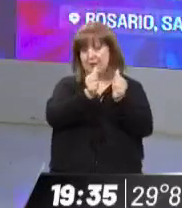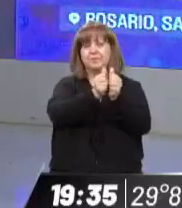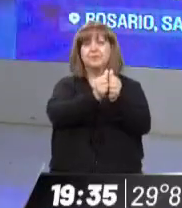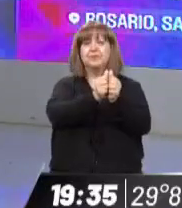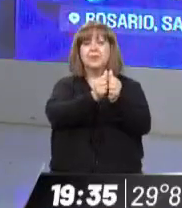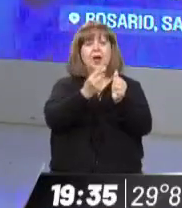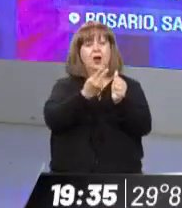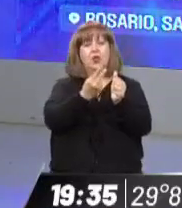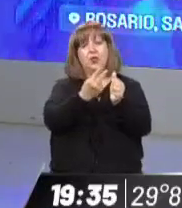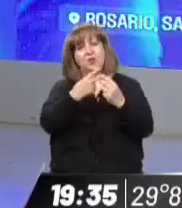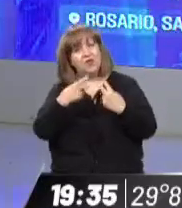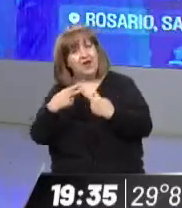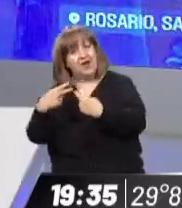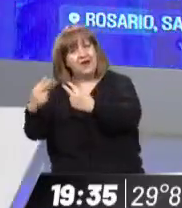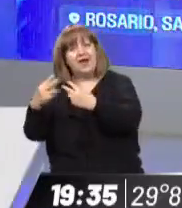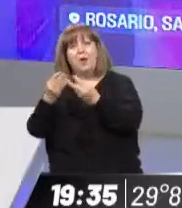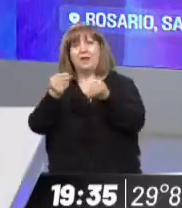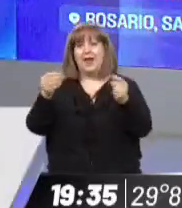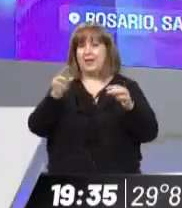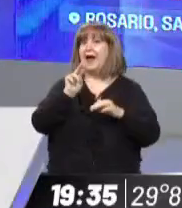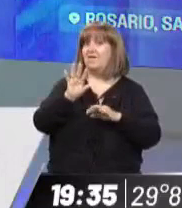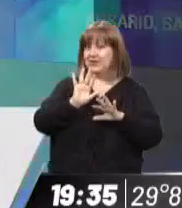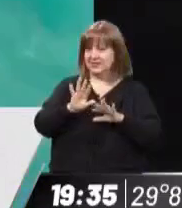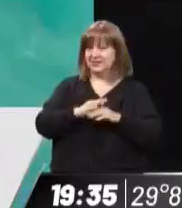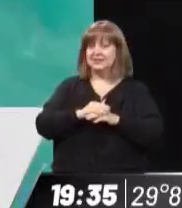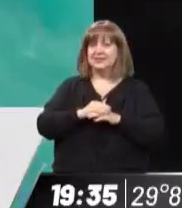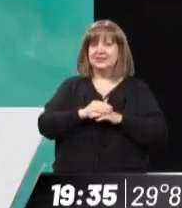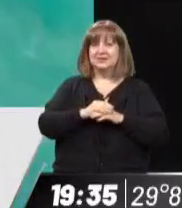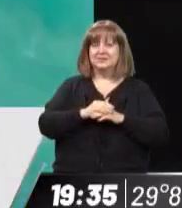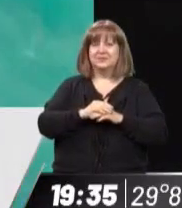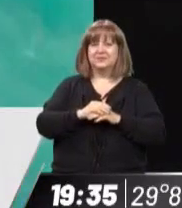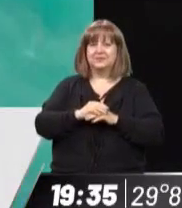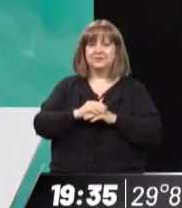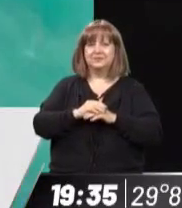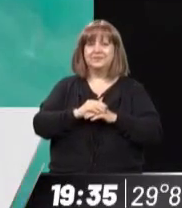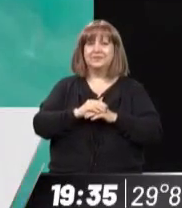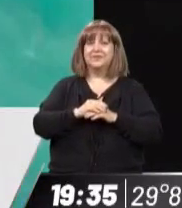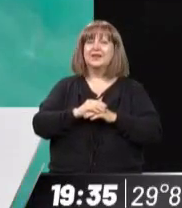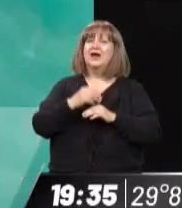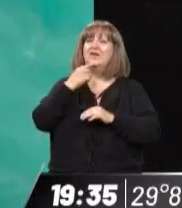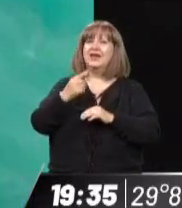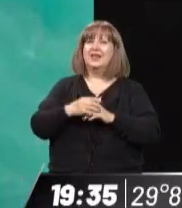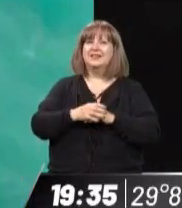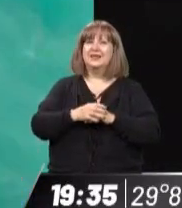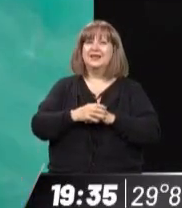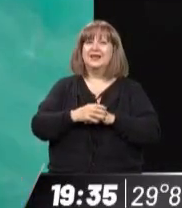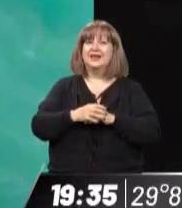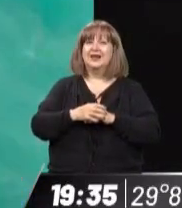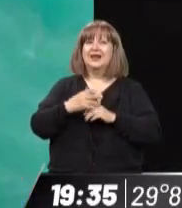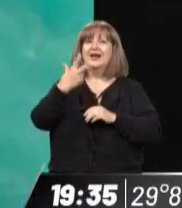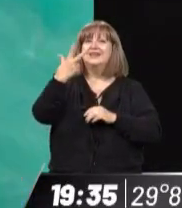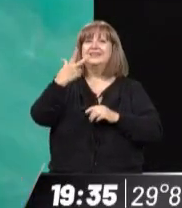en una playa hermosa. Porque miren esta fotografía, quiero que ustedes la vean y qué me dicen. A ver el graf. Las estrellas. Ahí